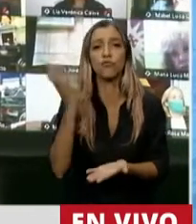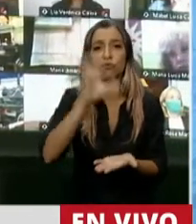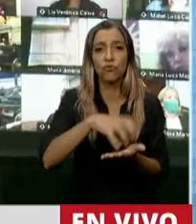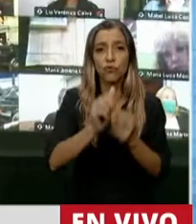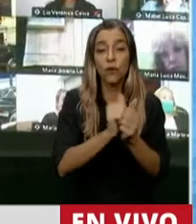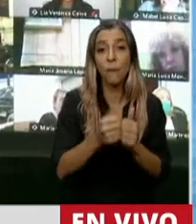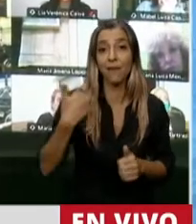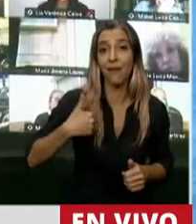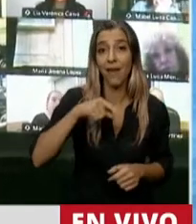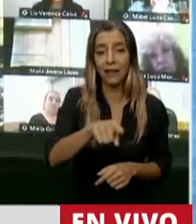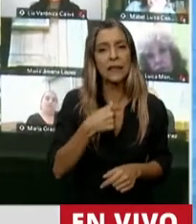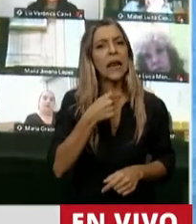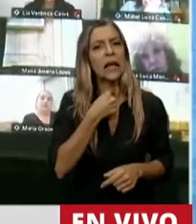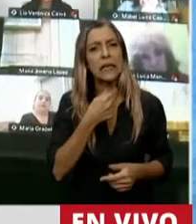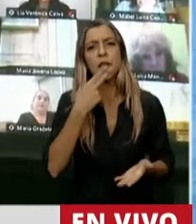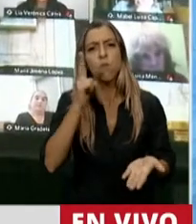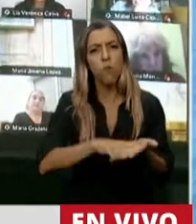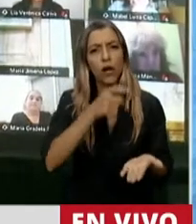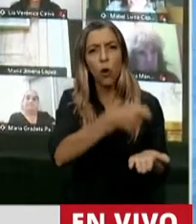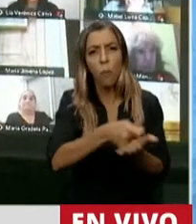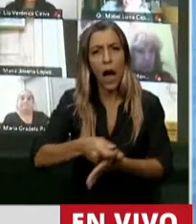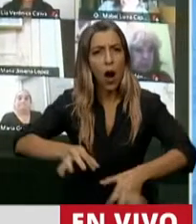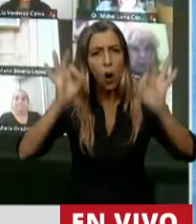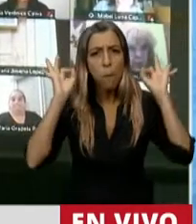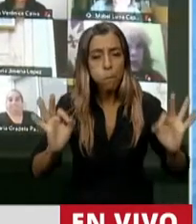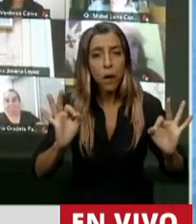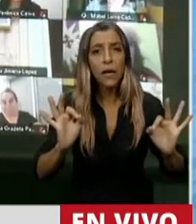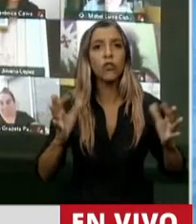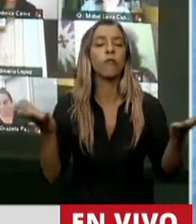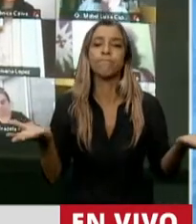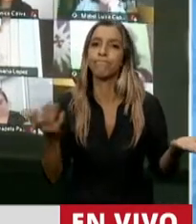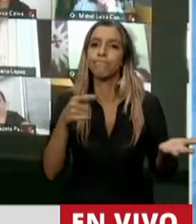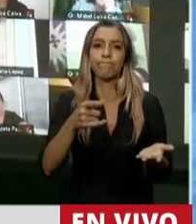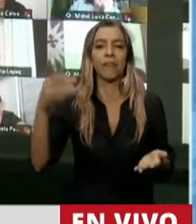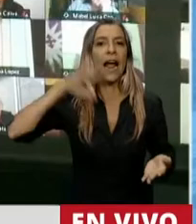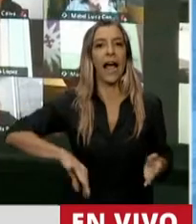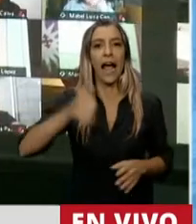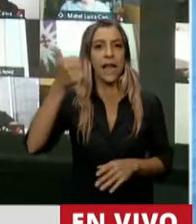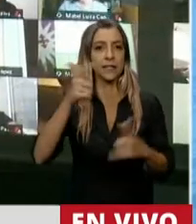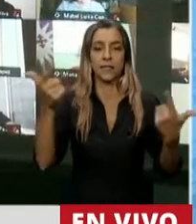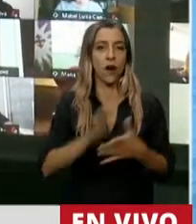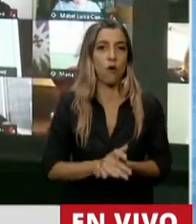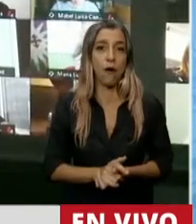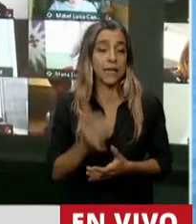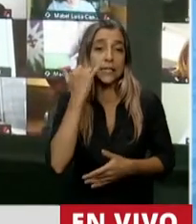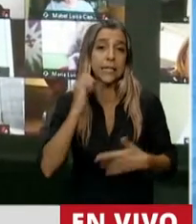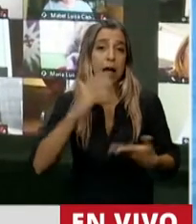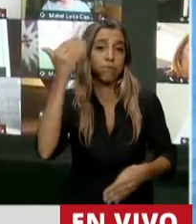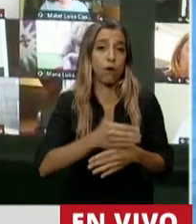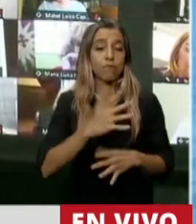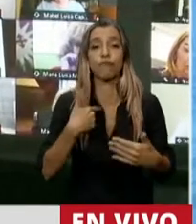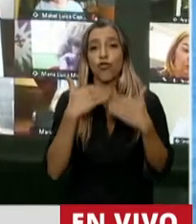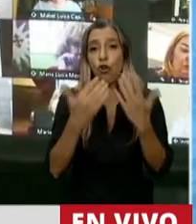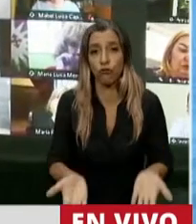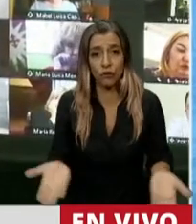y que pretende pagar todos sus impuestos en tiempo y forma ya no es rentable, y no es rentable justamente por esa presión fiscal